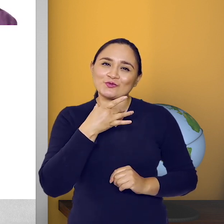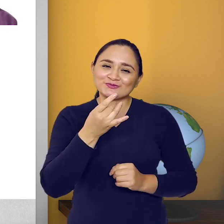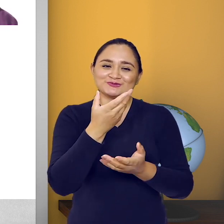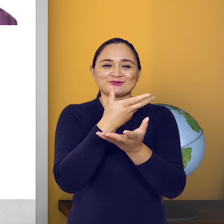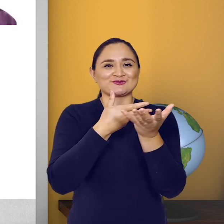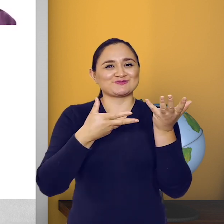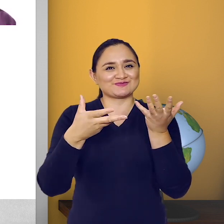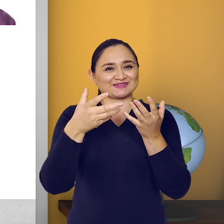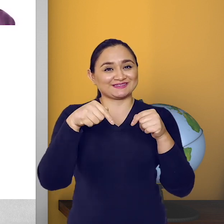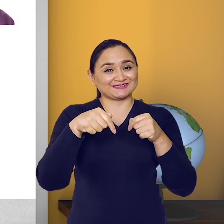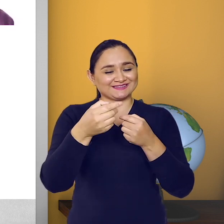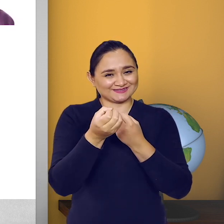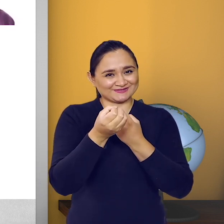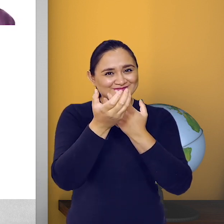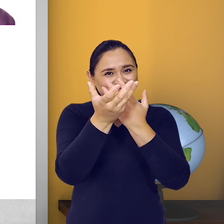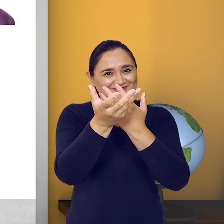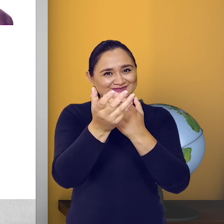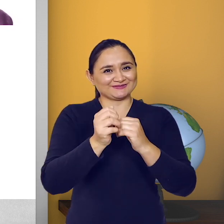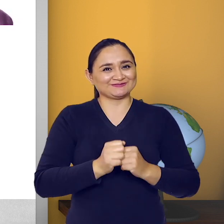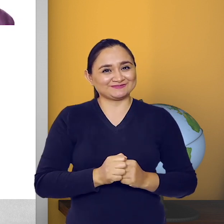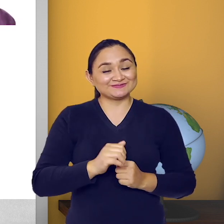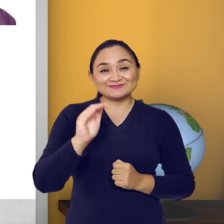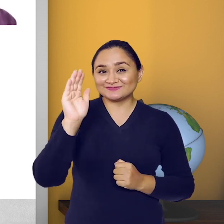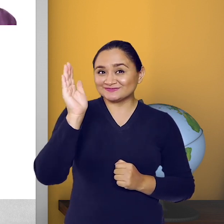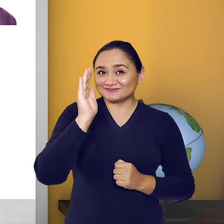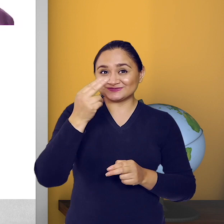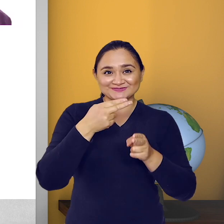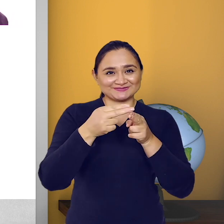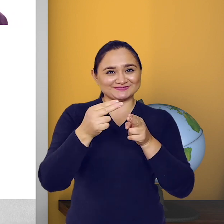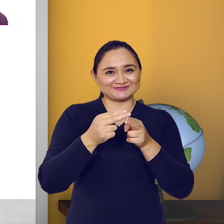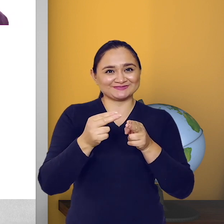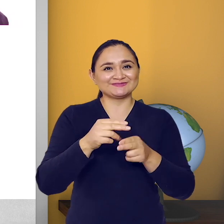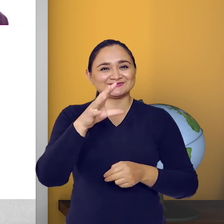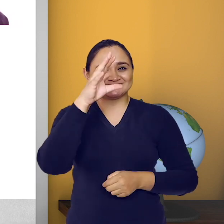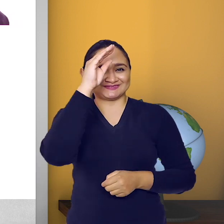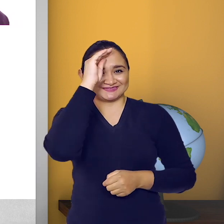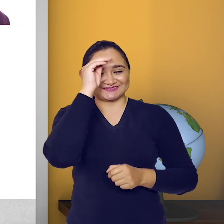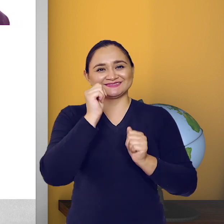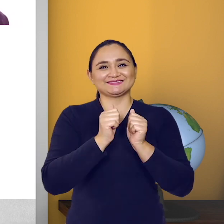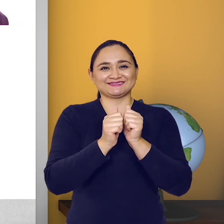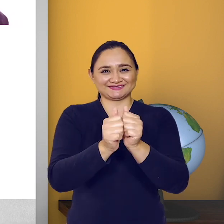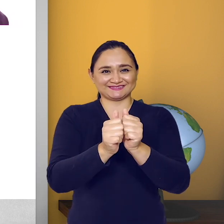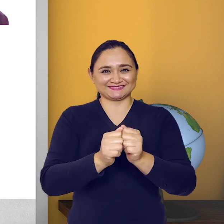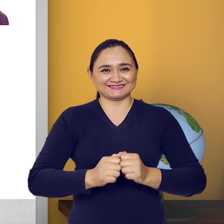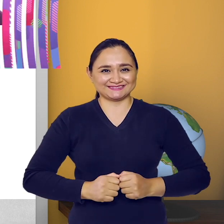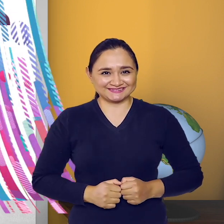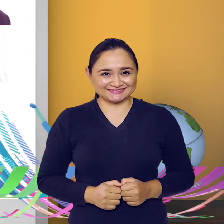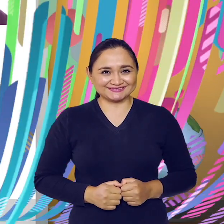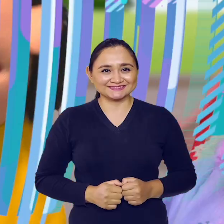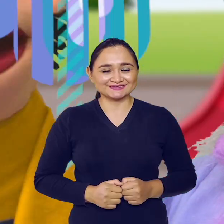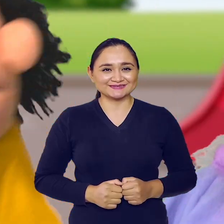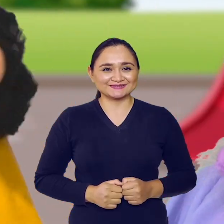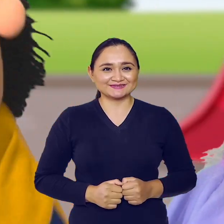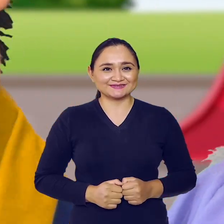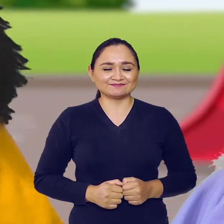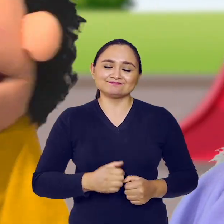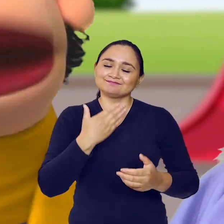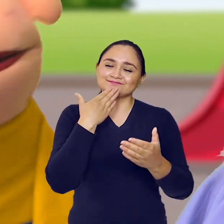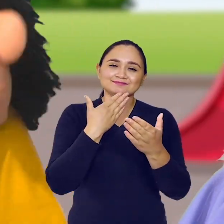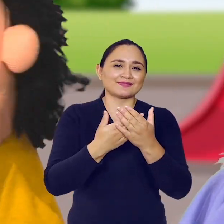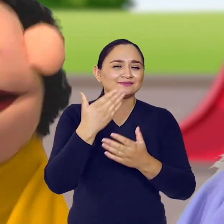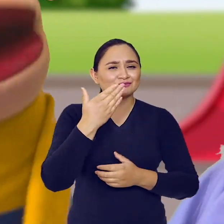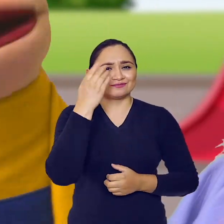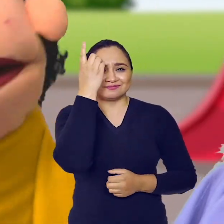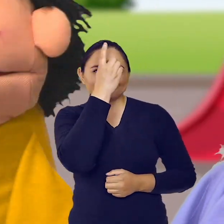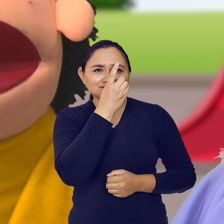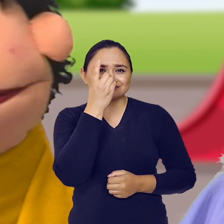poder compartir este espacio contigo. ¡Hasta la próxima! ¡Aprendamos juntos! Muchas gracias,